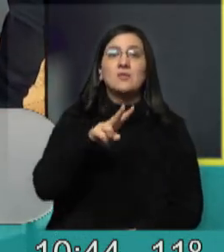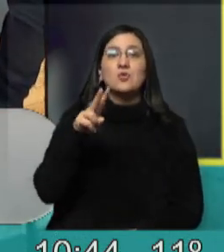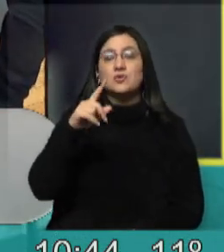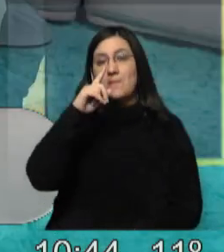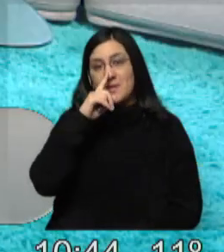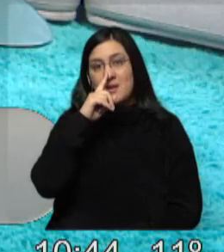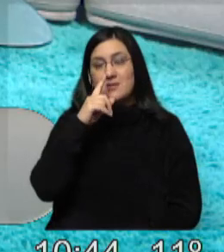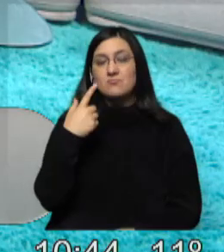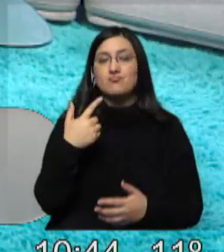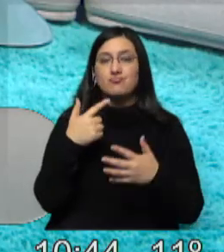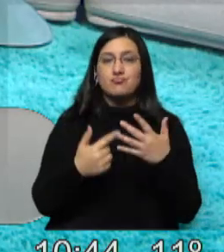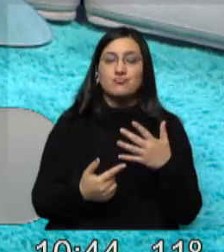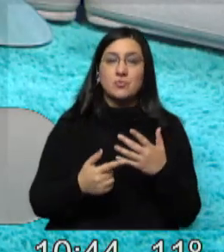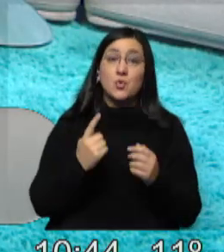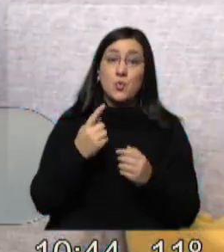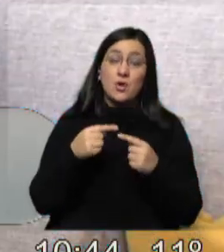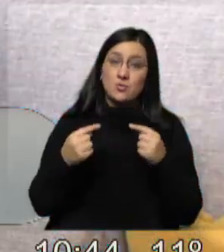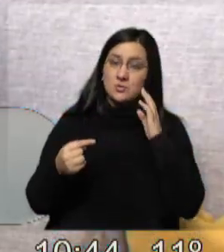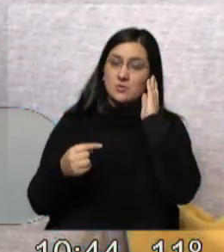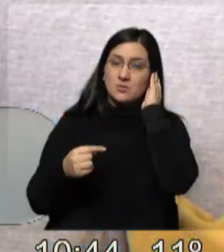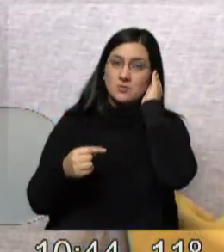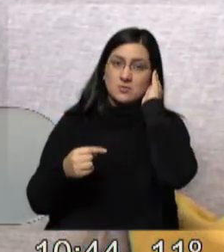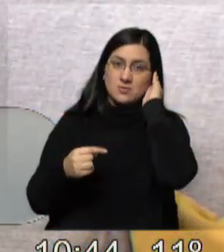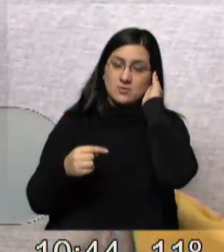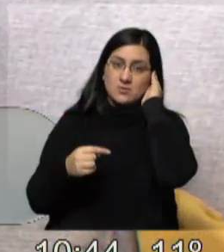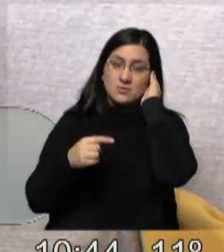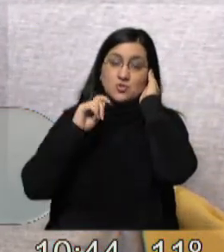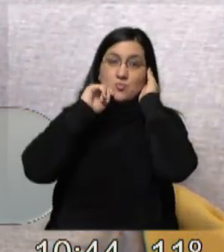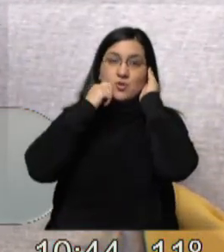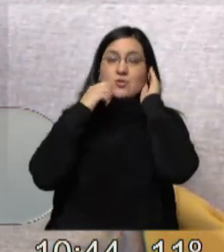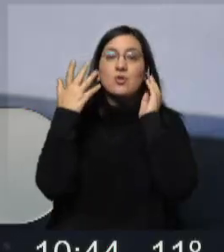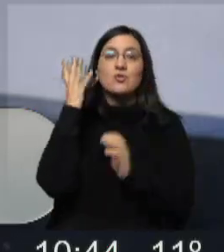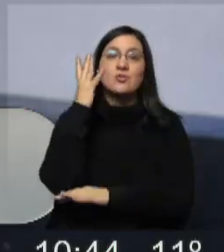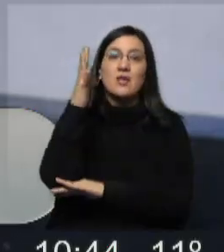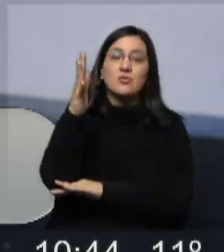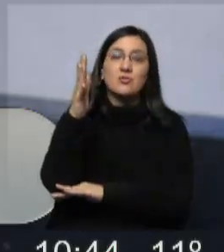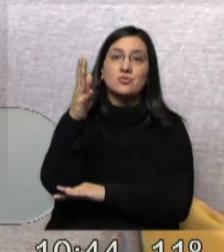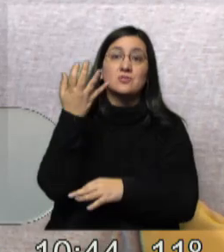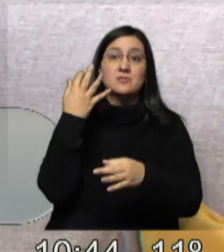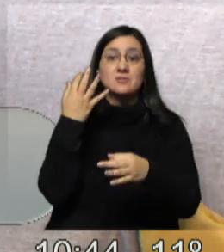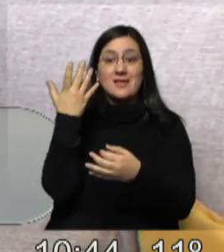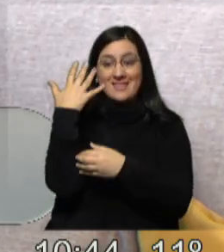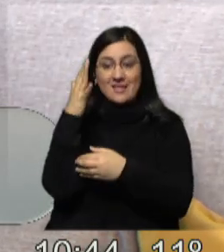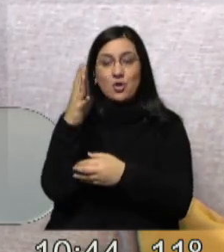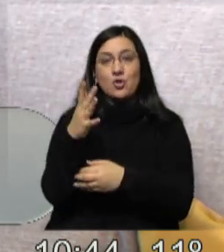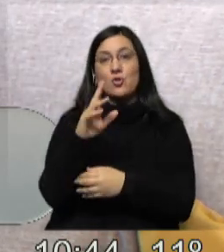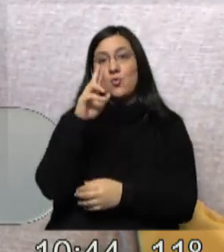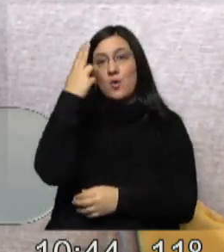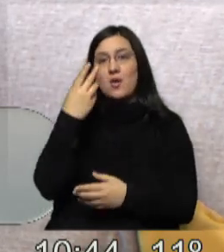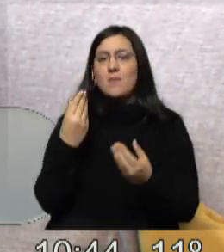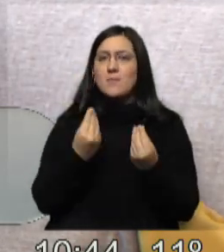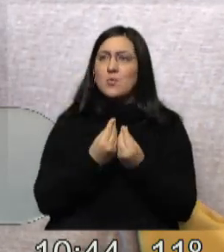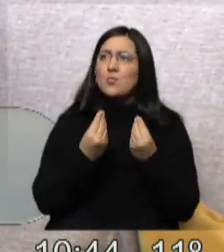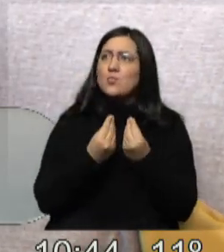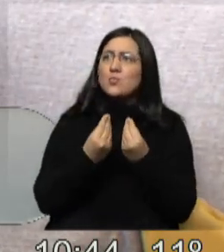Qué maravilla. Sí. Qué maravilla. No, y déjeme decir una cosa, son maravillosos los teatros del interior del Uruguay, el metro también es divino. Pero te encontrás con